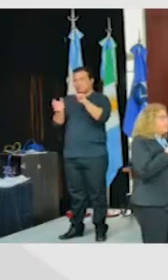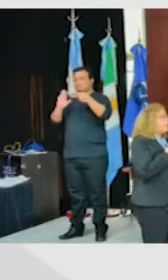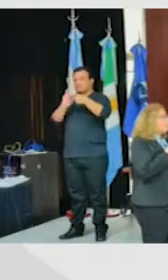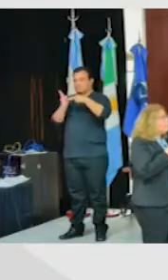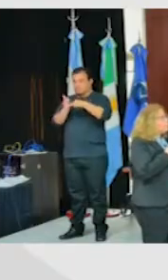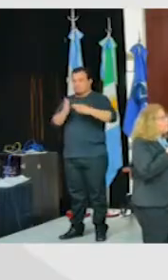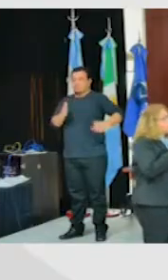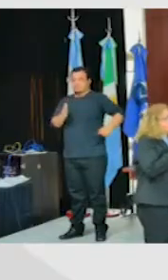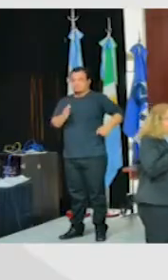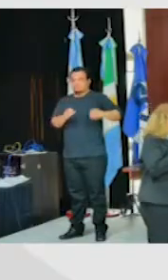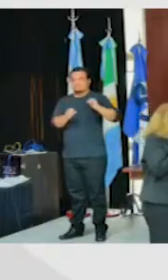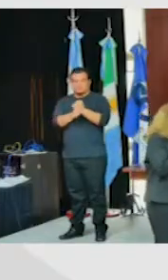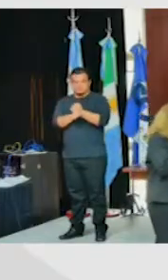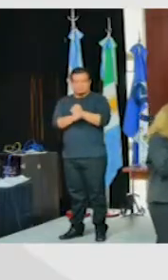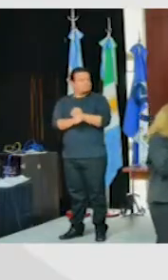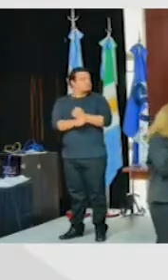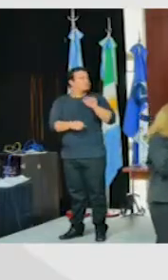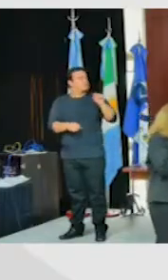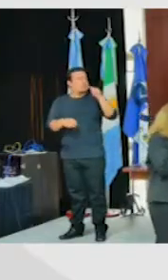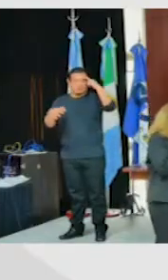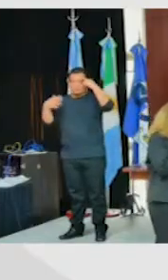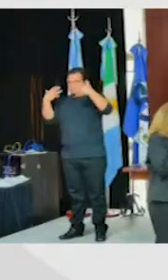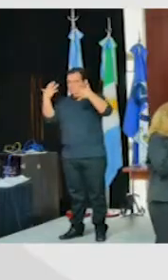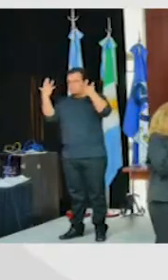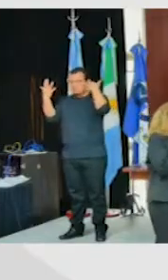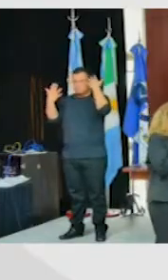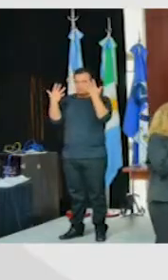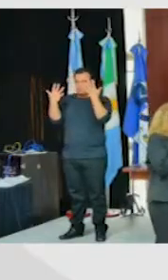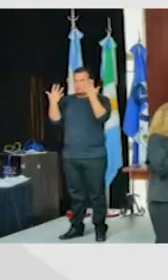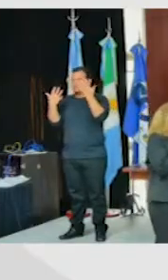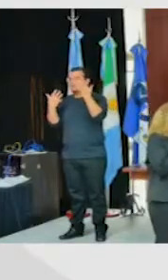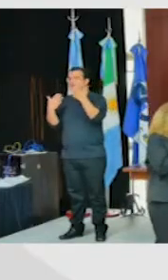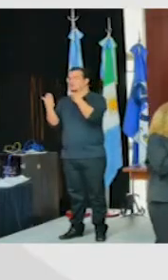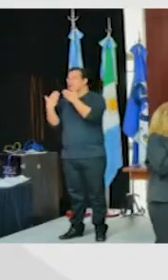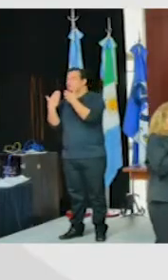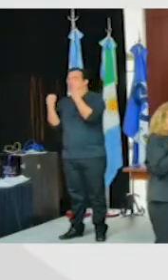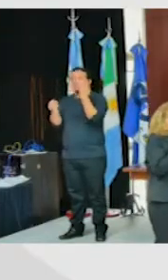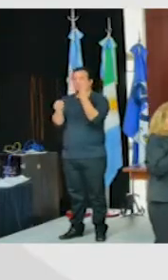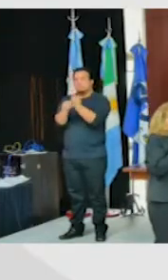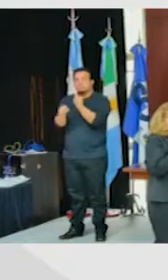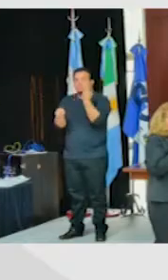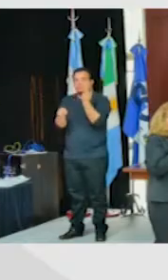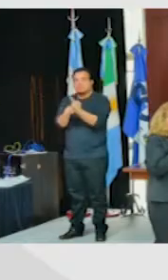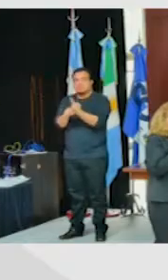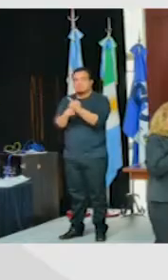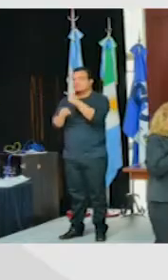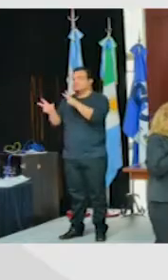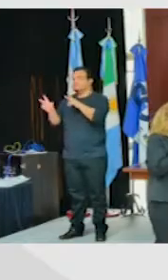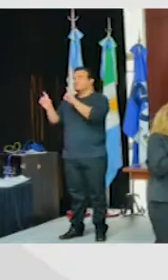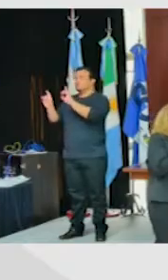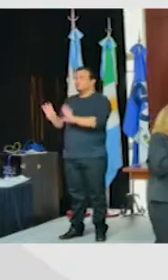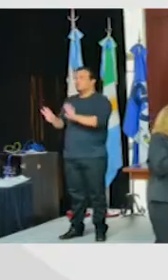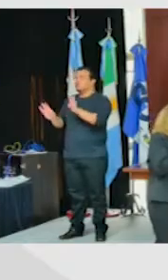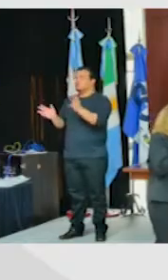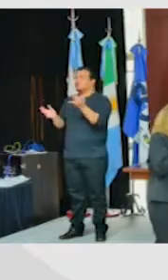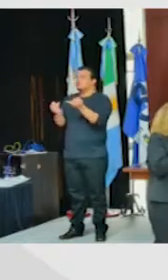cursaba confusa, desorientada, respondía a órdenes simples, no se podía conversar con ella, solo decía, mi marido, mi